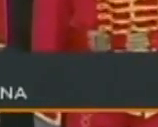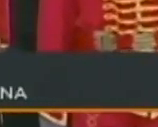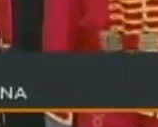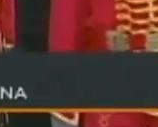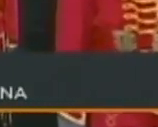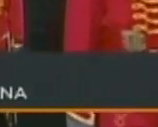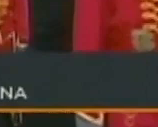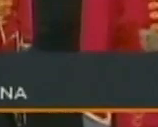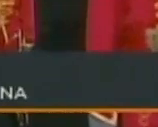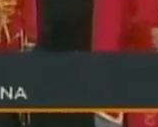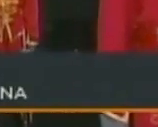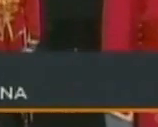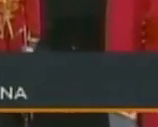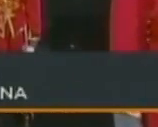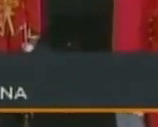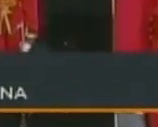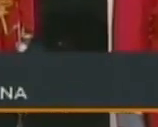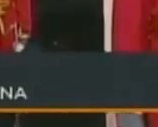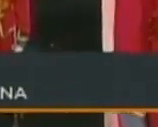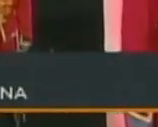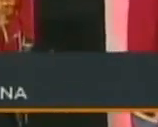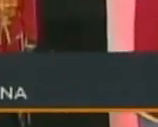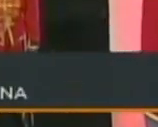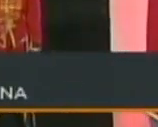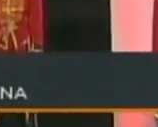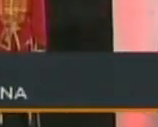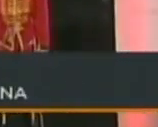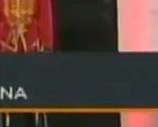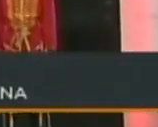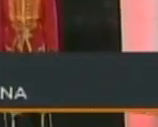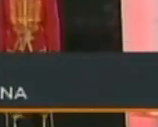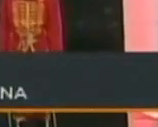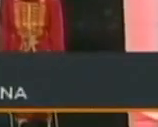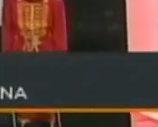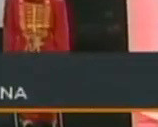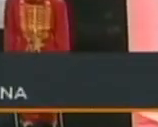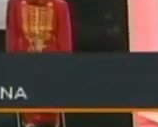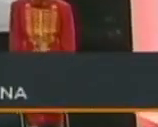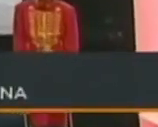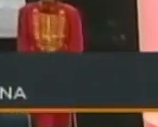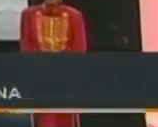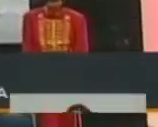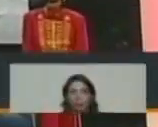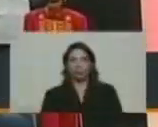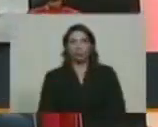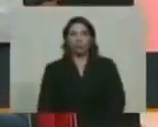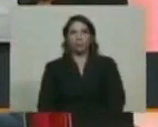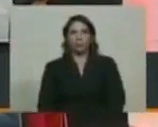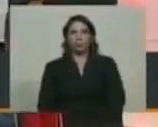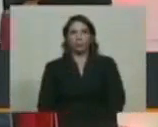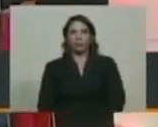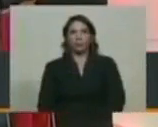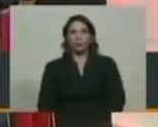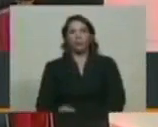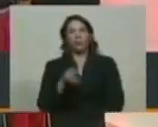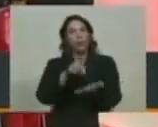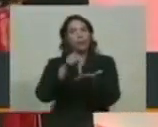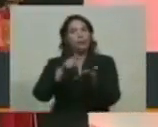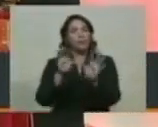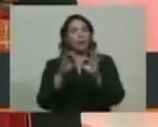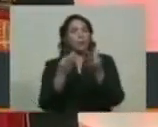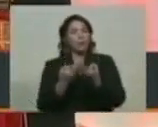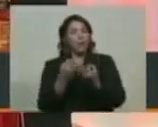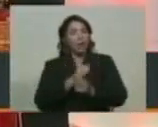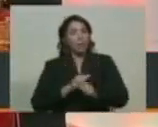la Constitución, la democracia y la voluntad del pueblo. Se trata de un significativo evento donde asisten familiares del personal